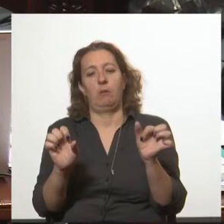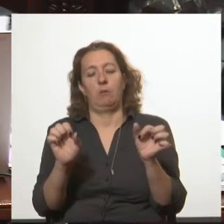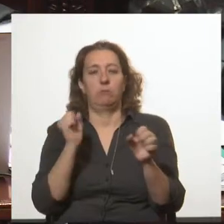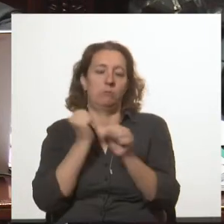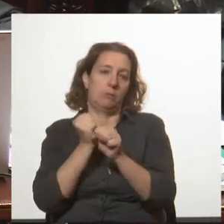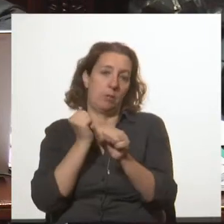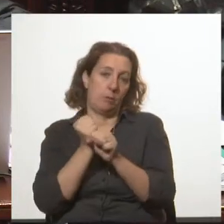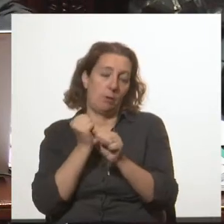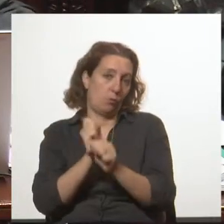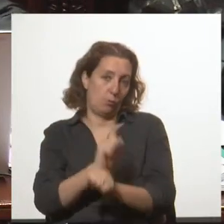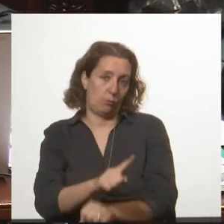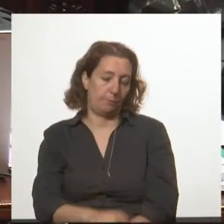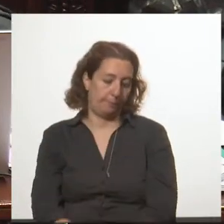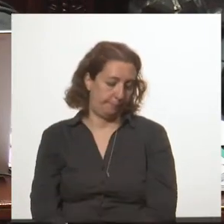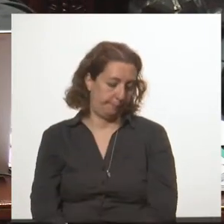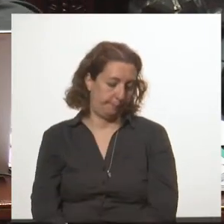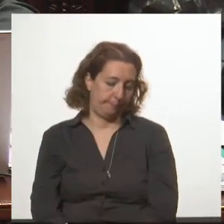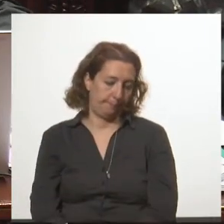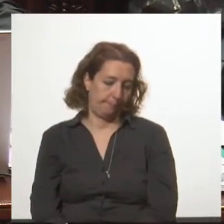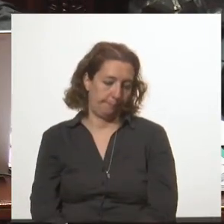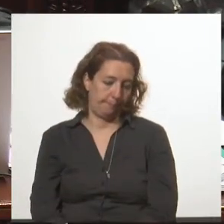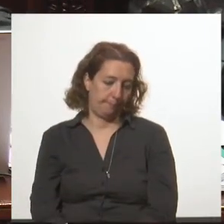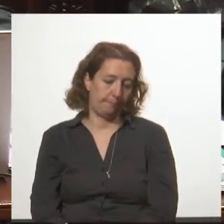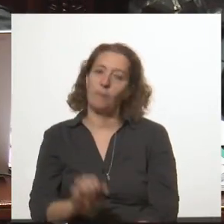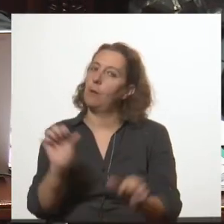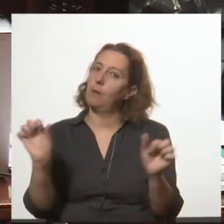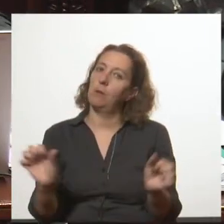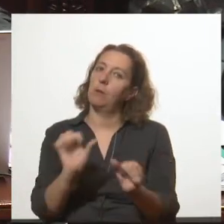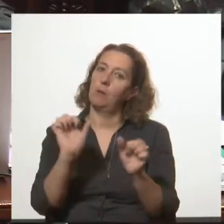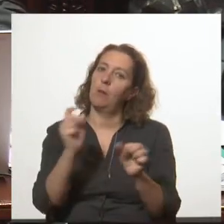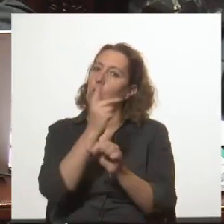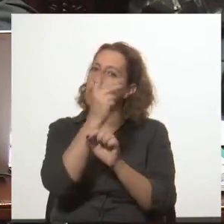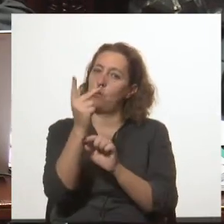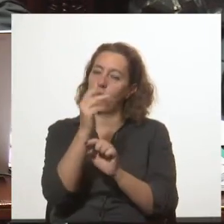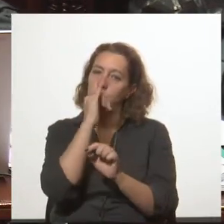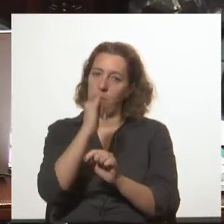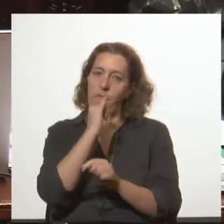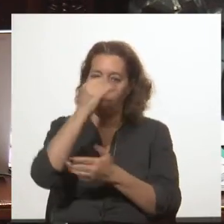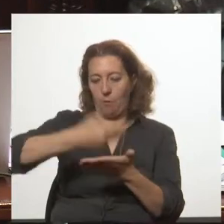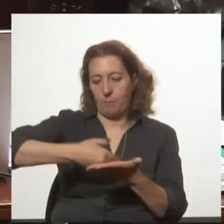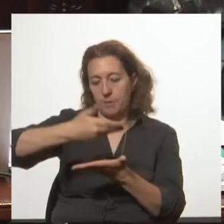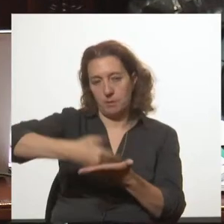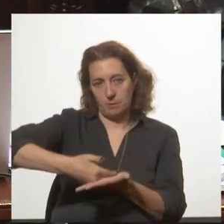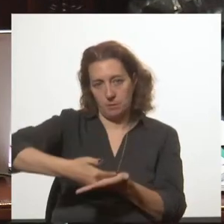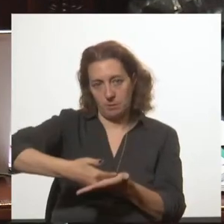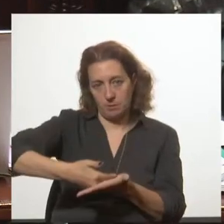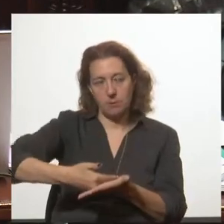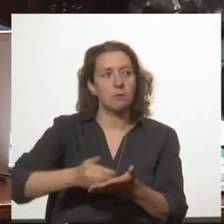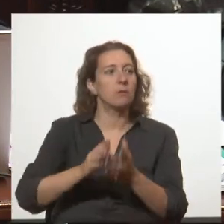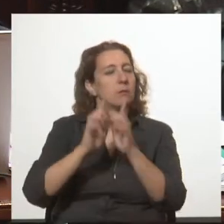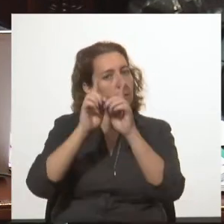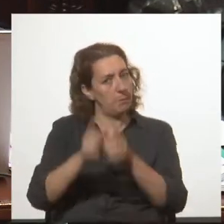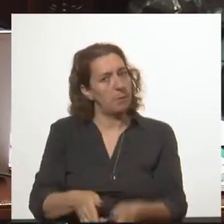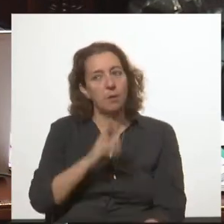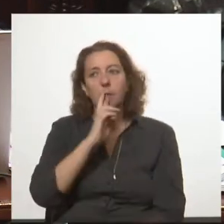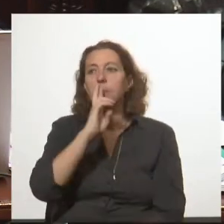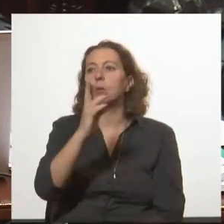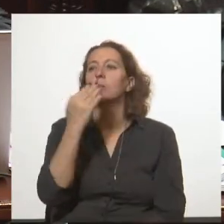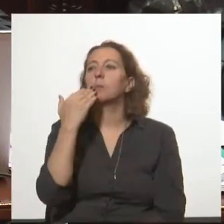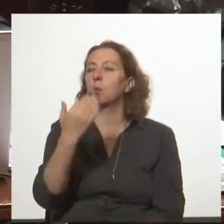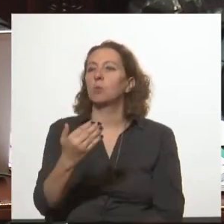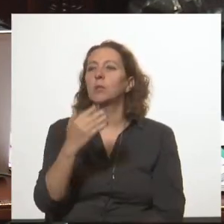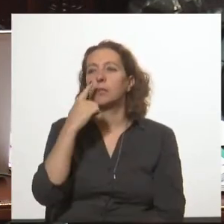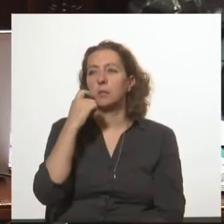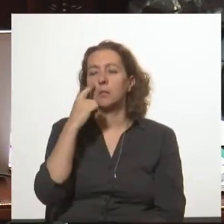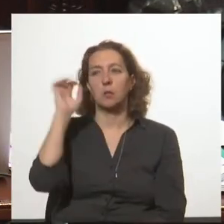trabajos se produjeron dos informes y efectivamente y también contestando la pregunta del señor